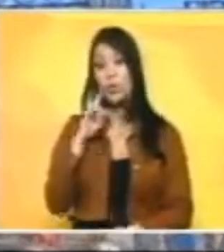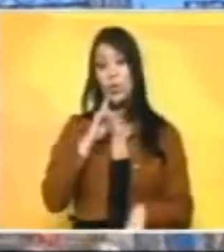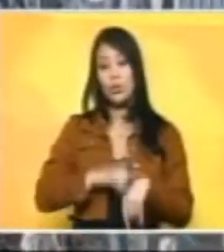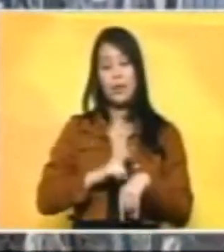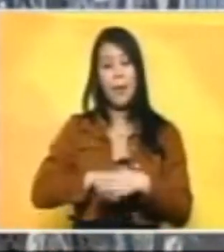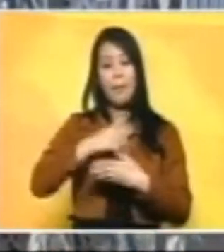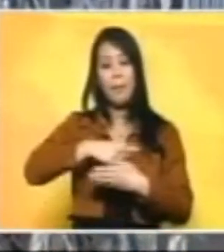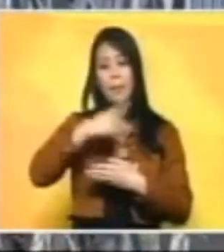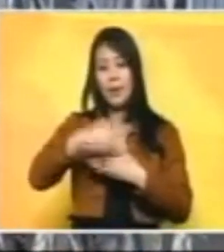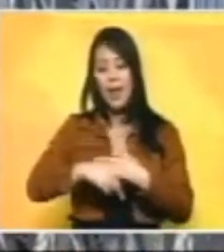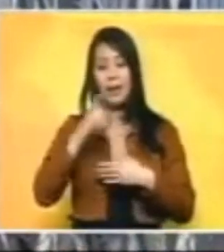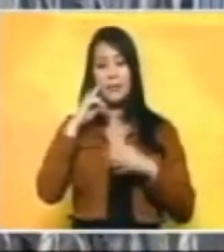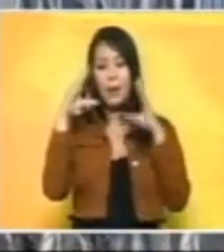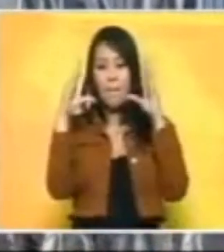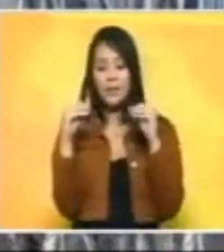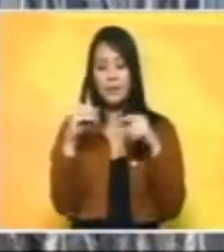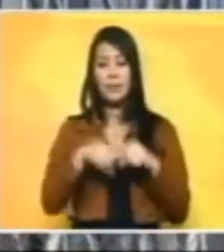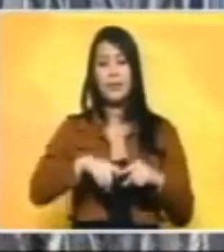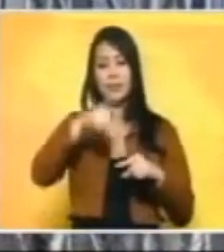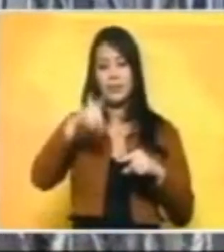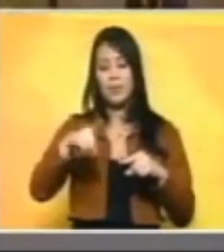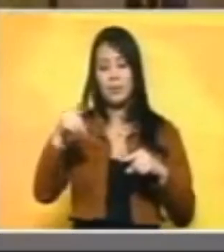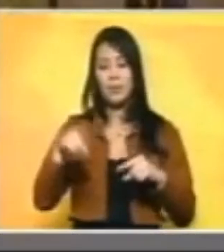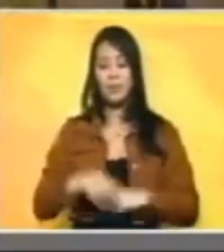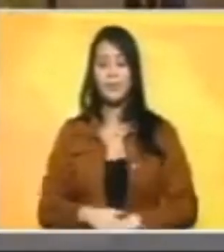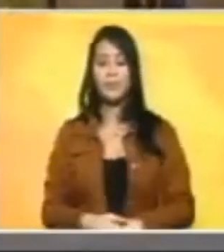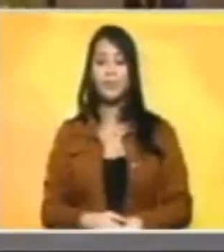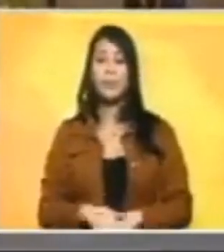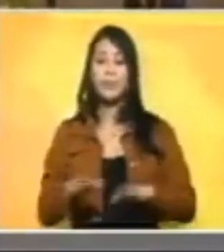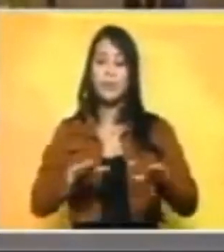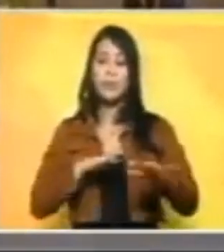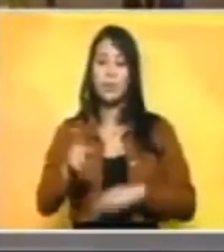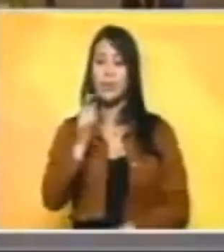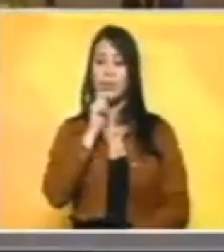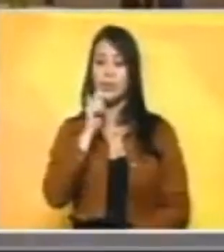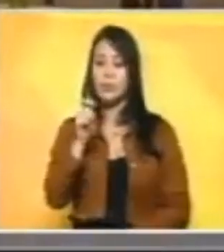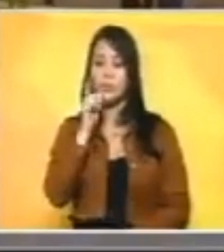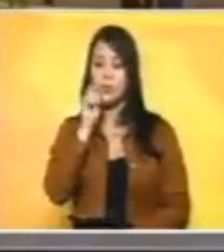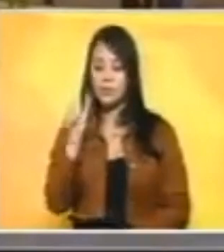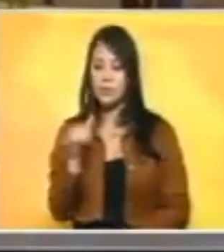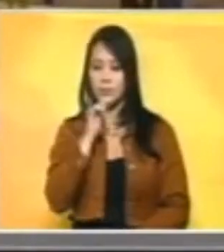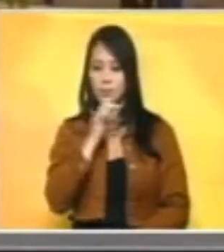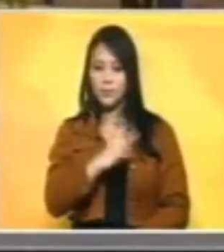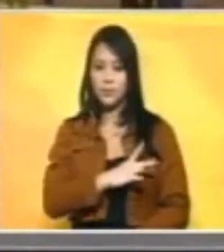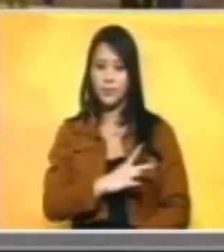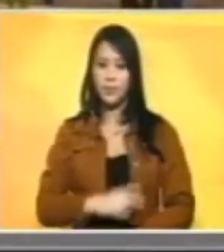semanales de racionamiento eléctrico. Desde Cogedes, Héctor Nuno González, Noticiero Venevisión.